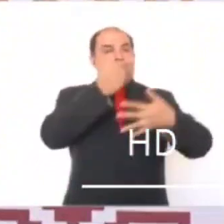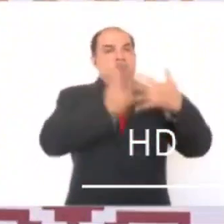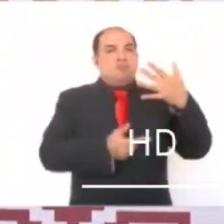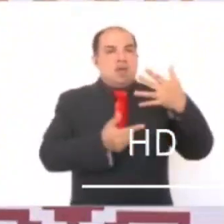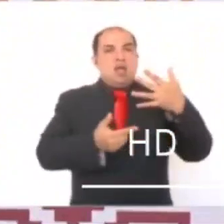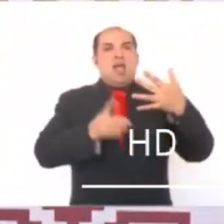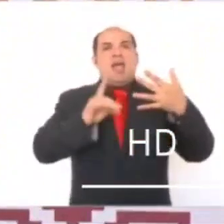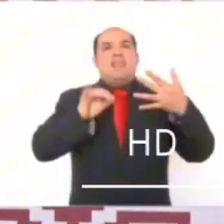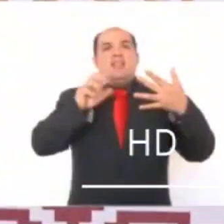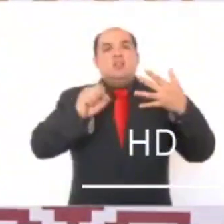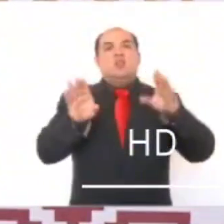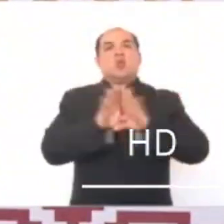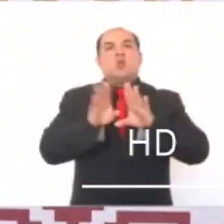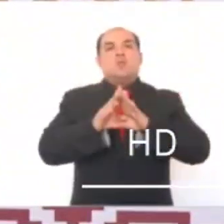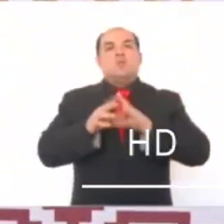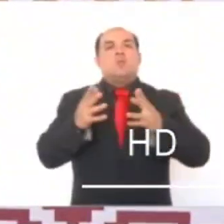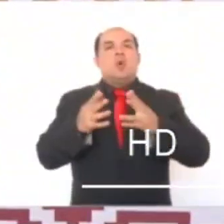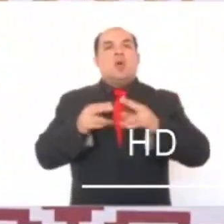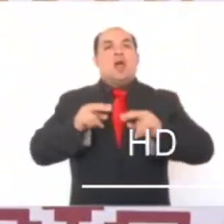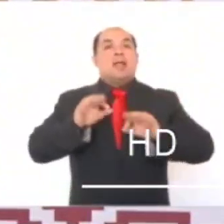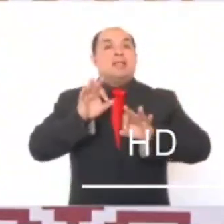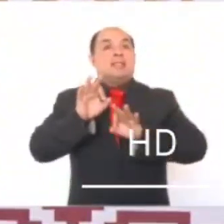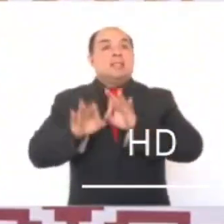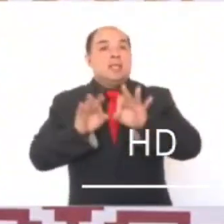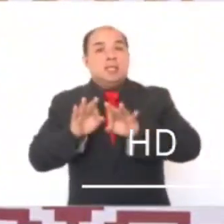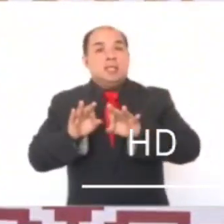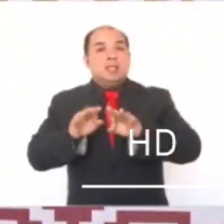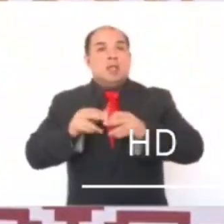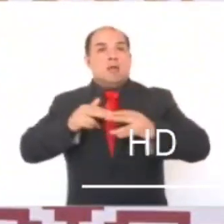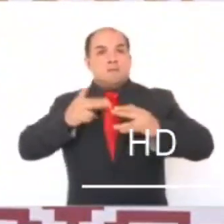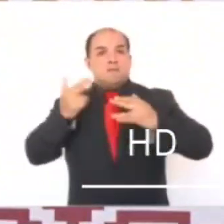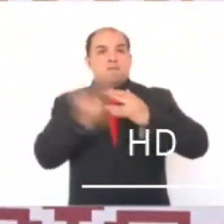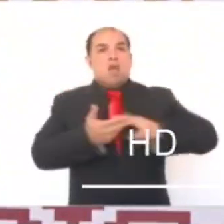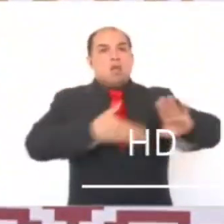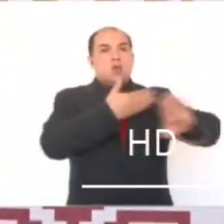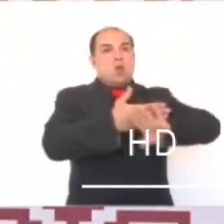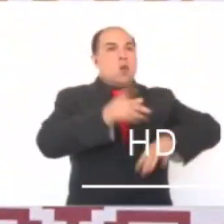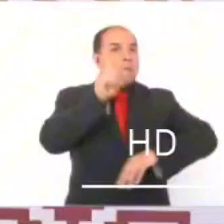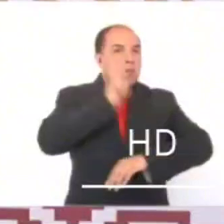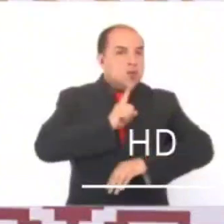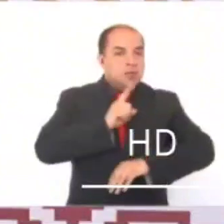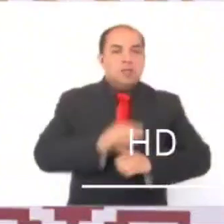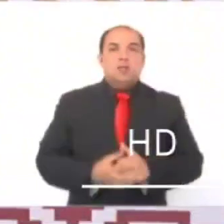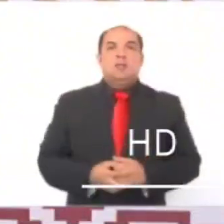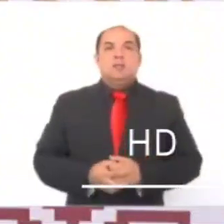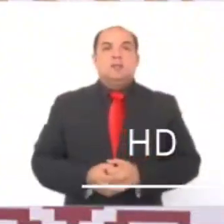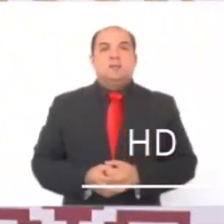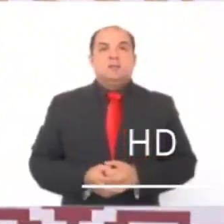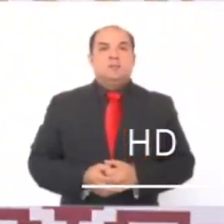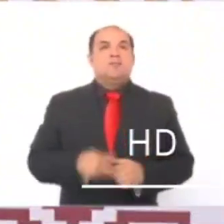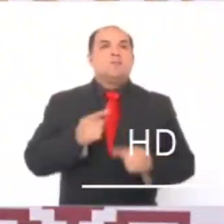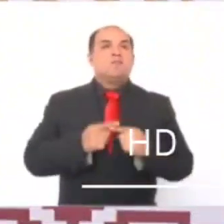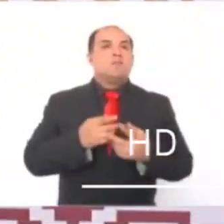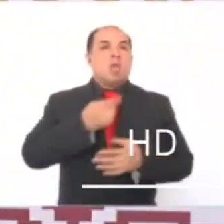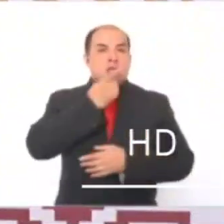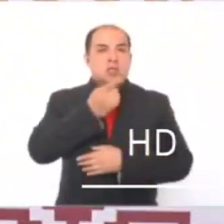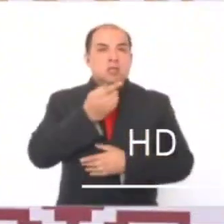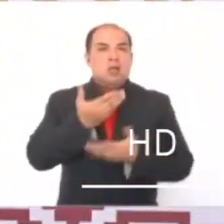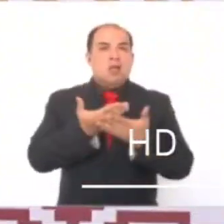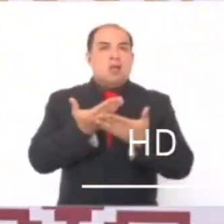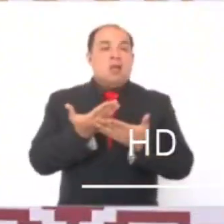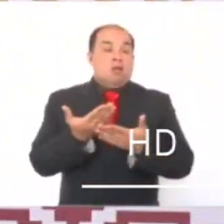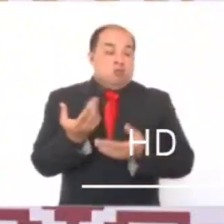como feminicidio en grado de tentativa. ¿Quién iba a decir que un día iba a estar en